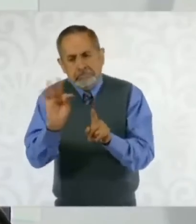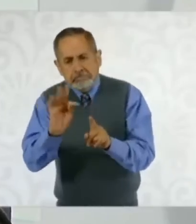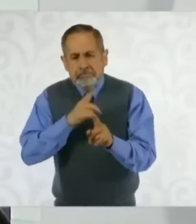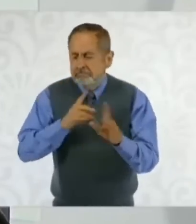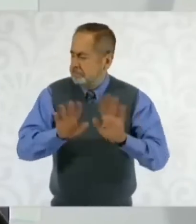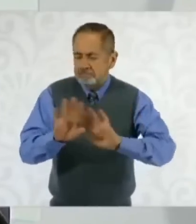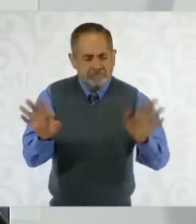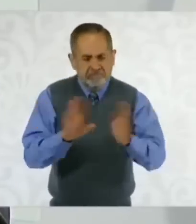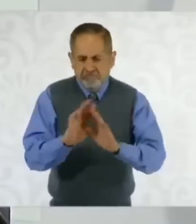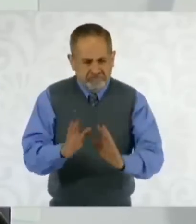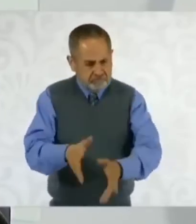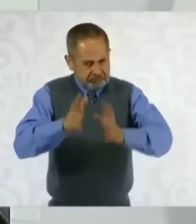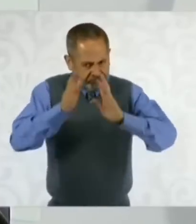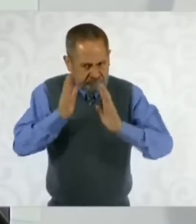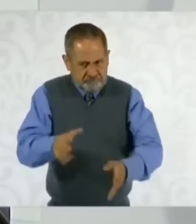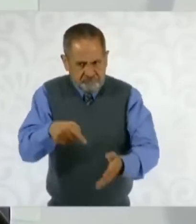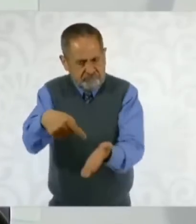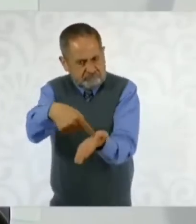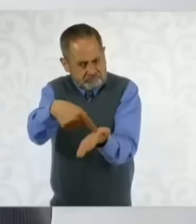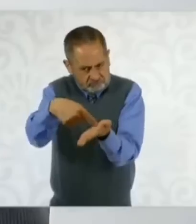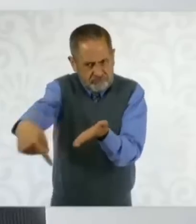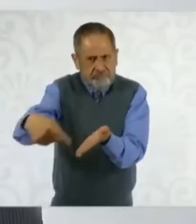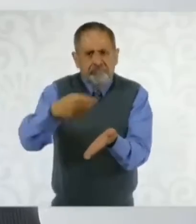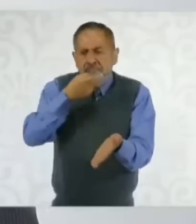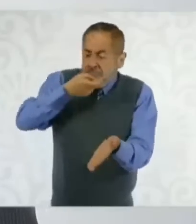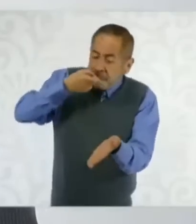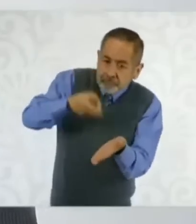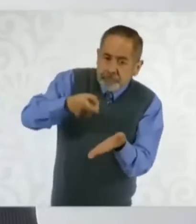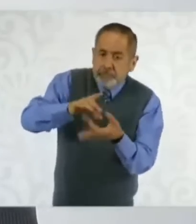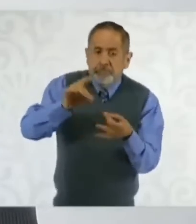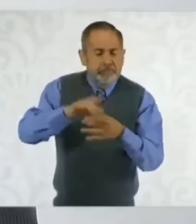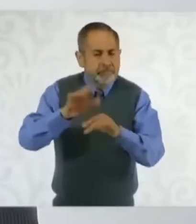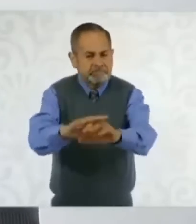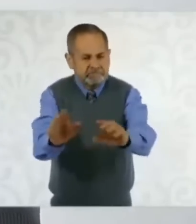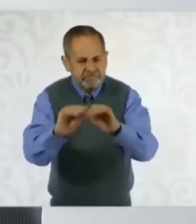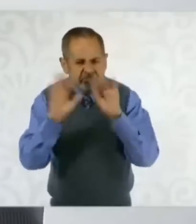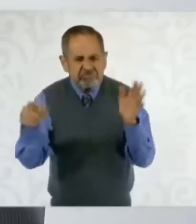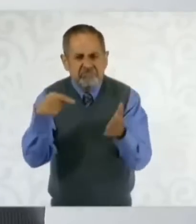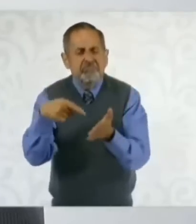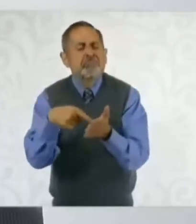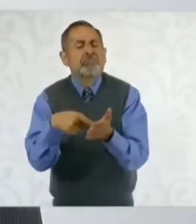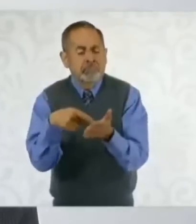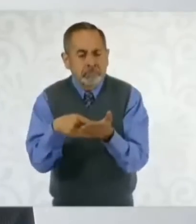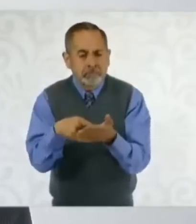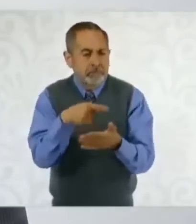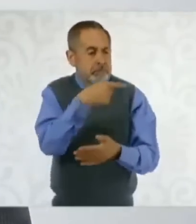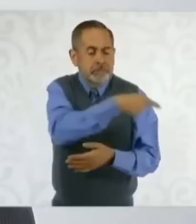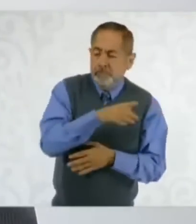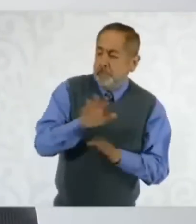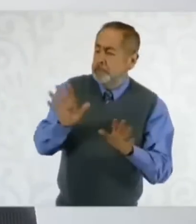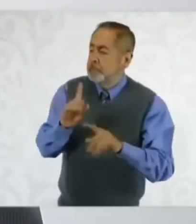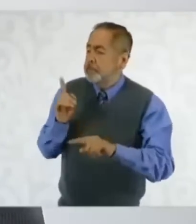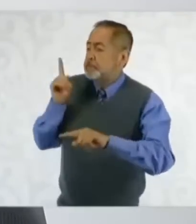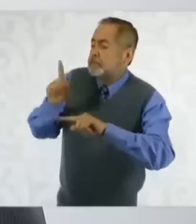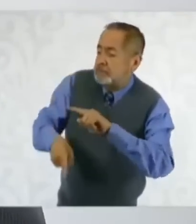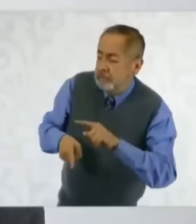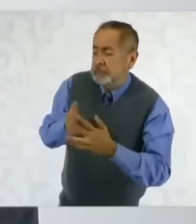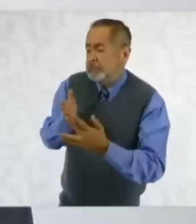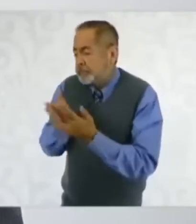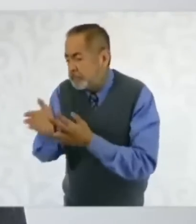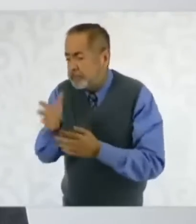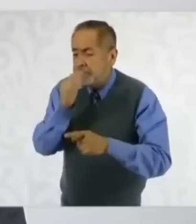letra, literalmente ahí se establece con sentido imperativo y categórico que el juicio de amparo es